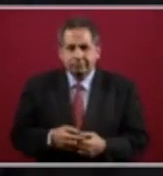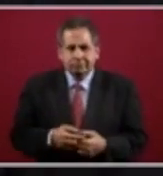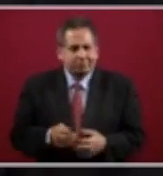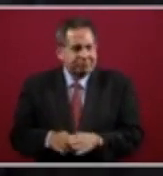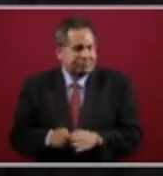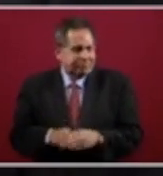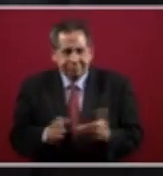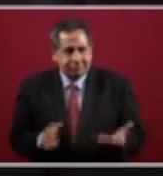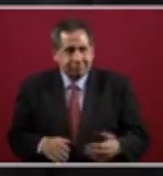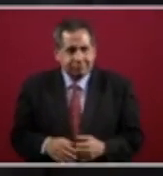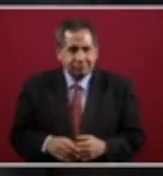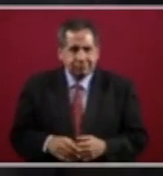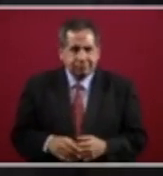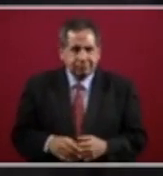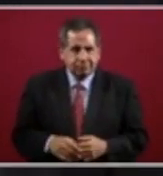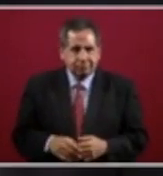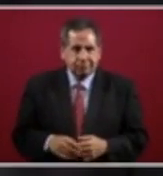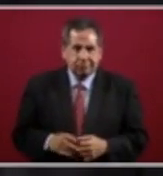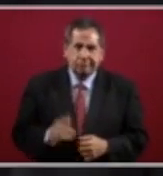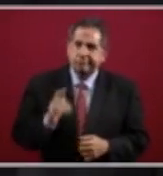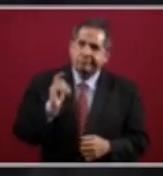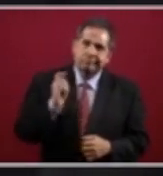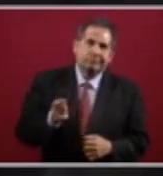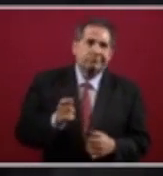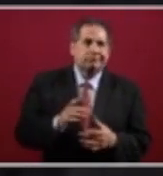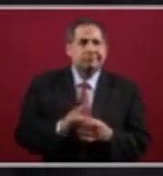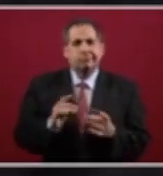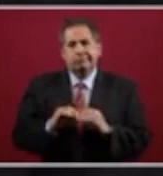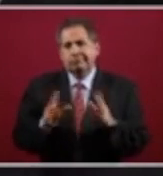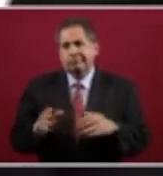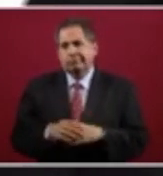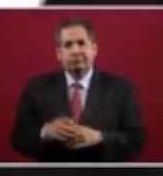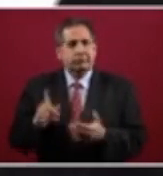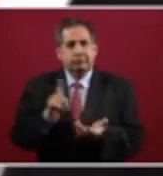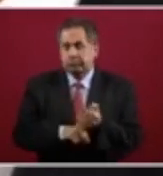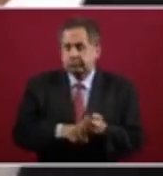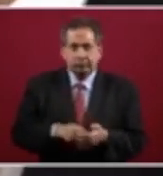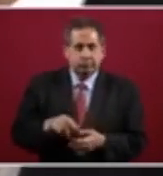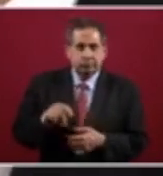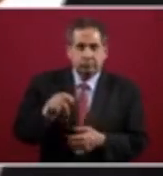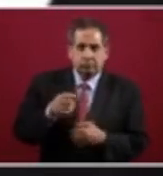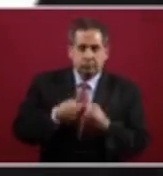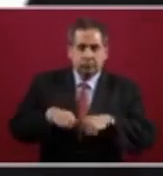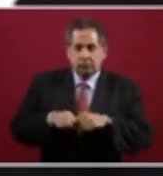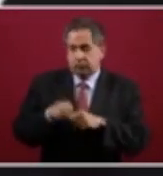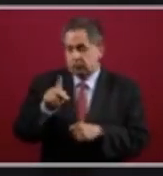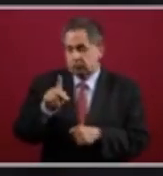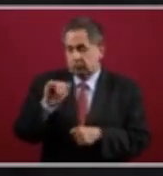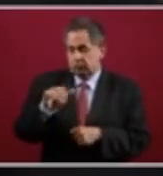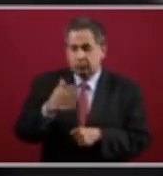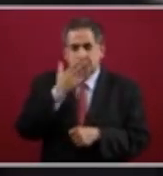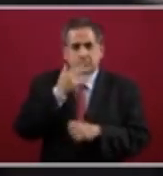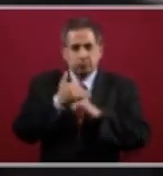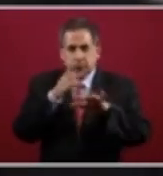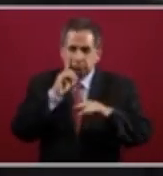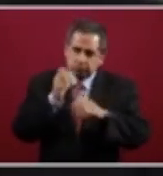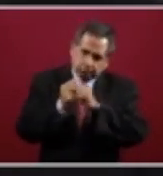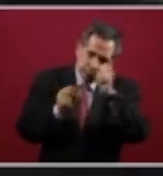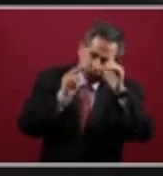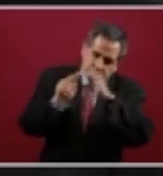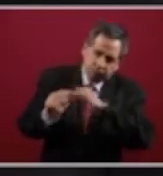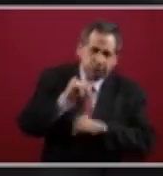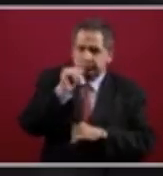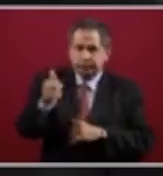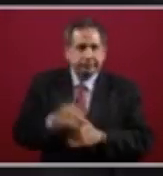La única explicación es que no tienen información suficiente, porque por